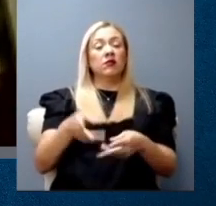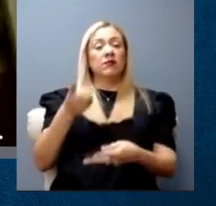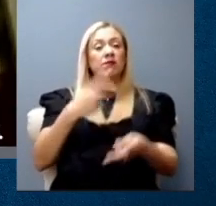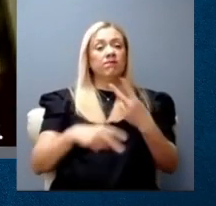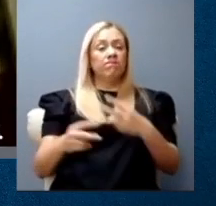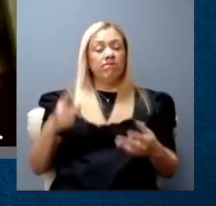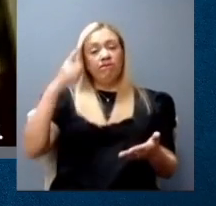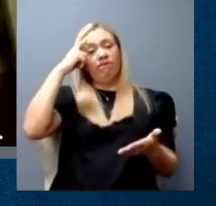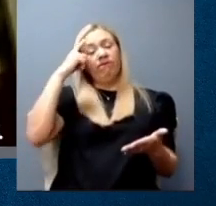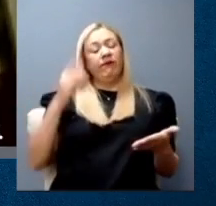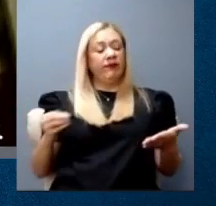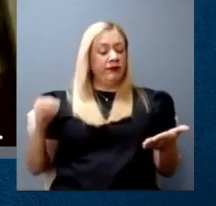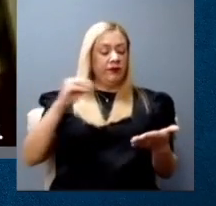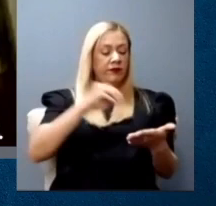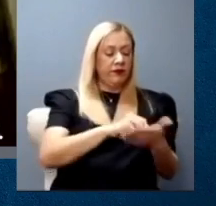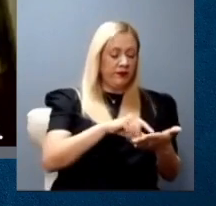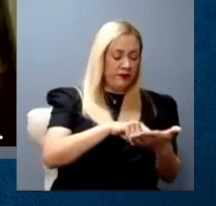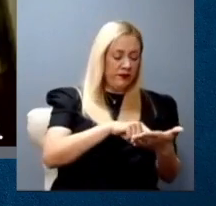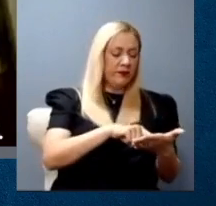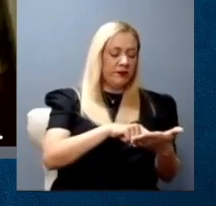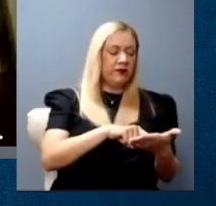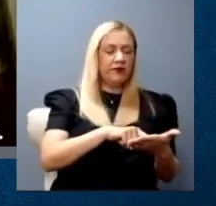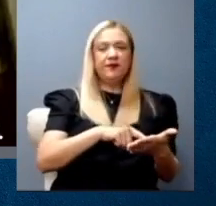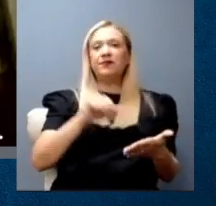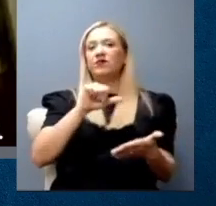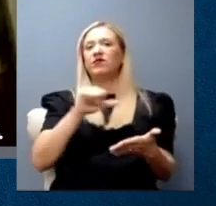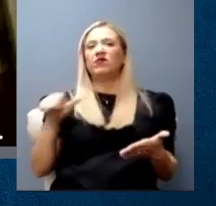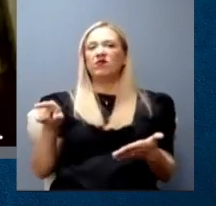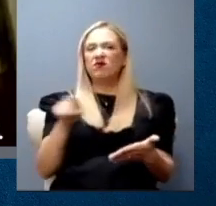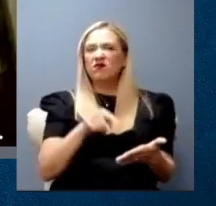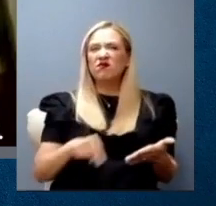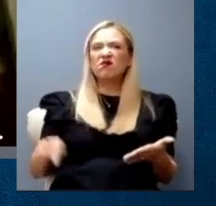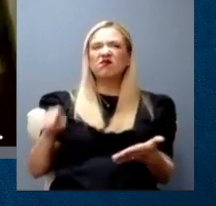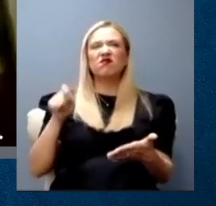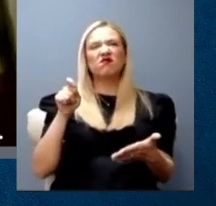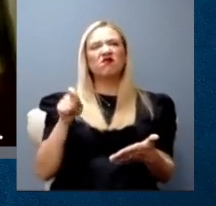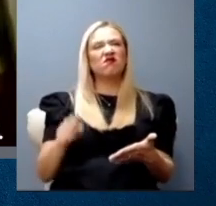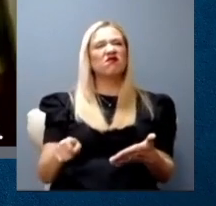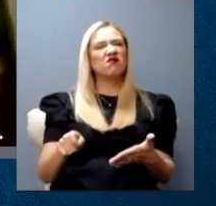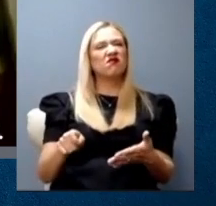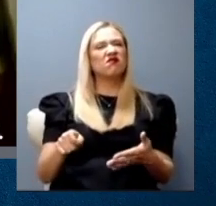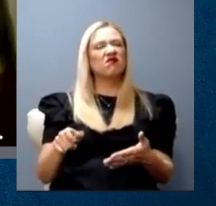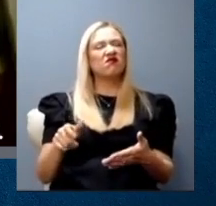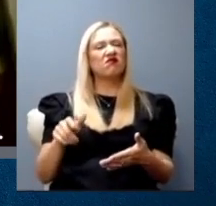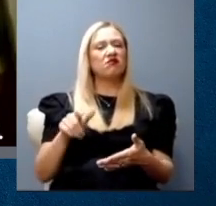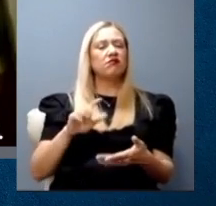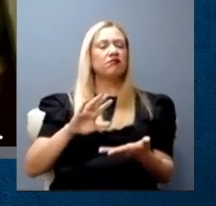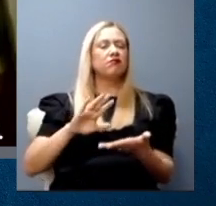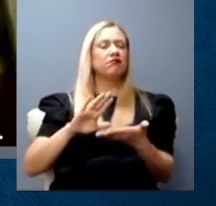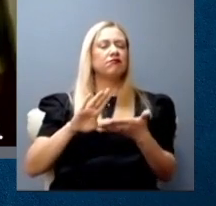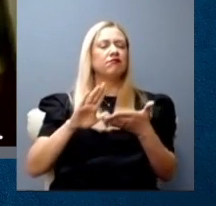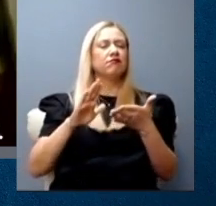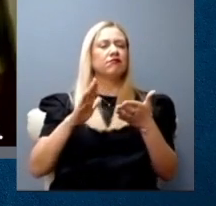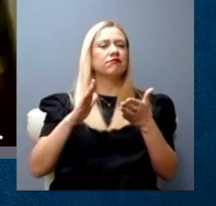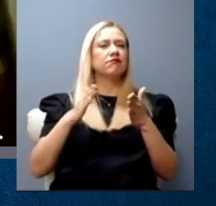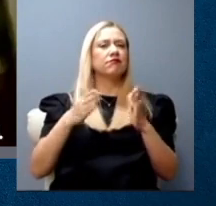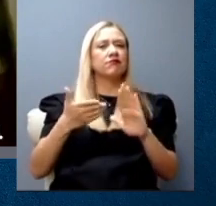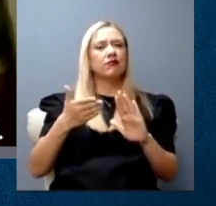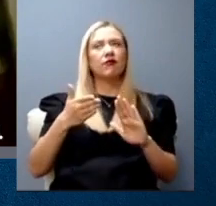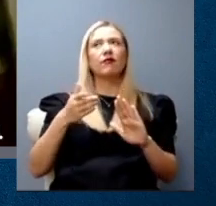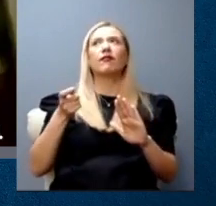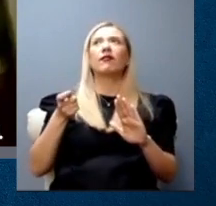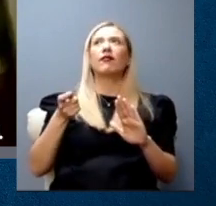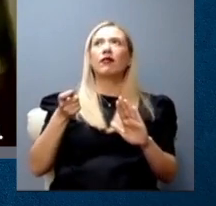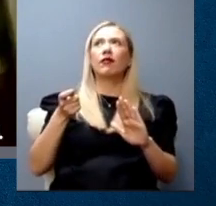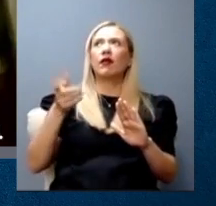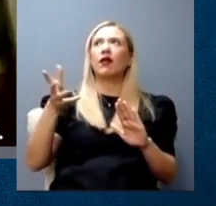sobre los territorios sometidos a la administración fiduciaria, que luego se conocieron como los territorios